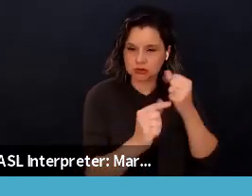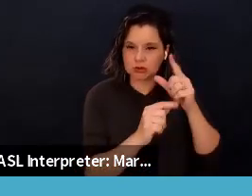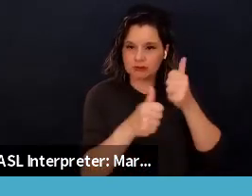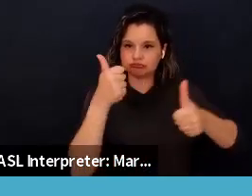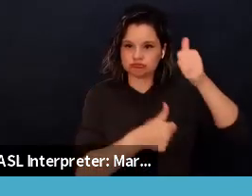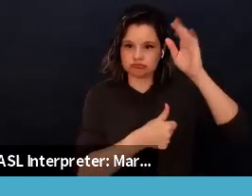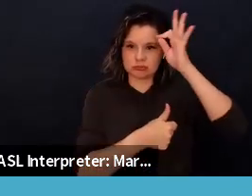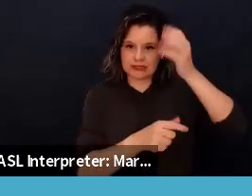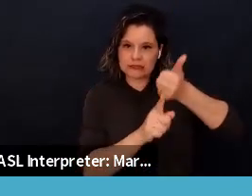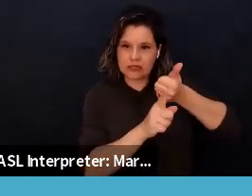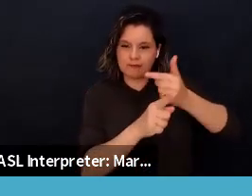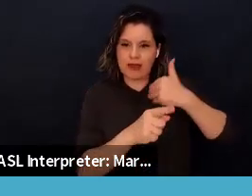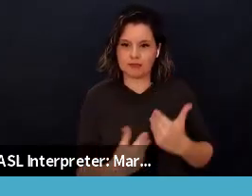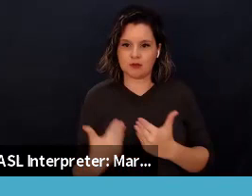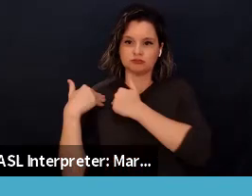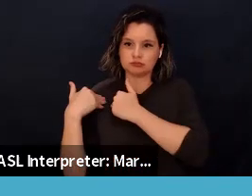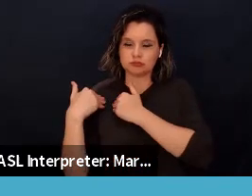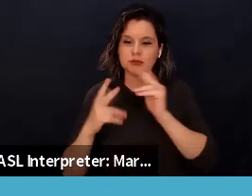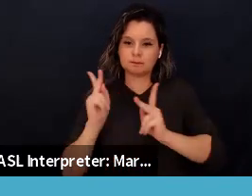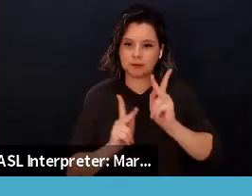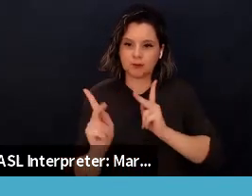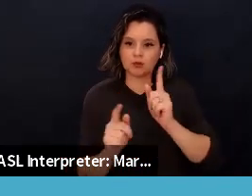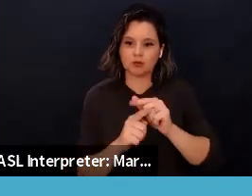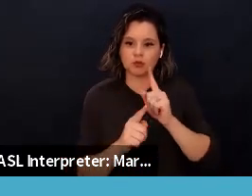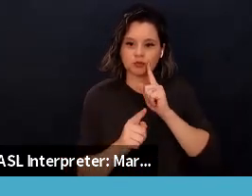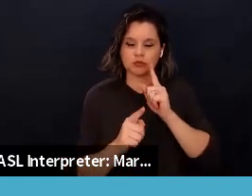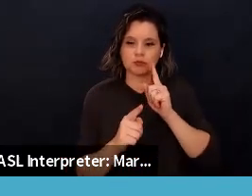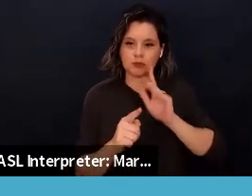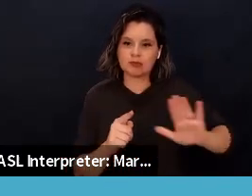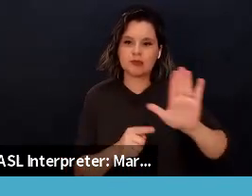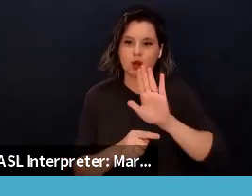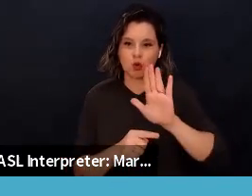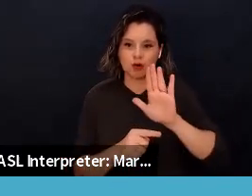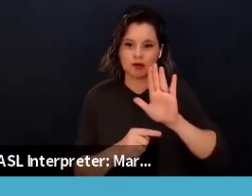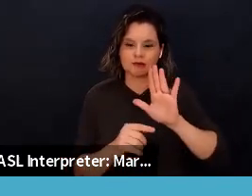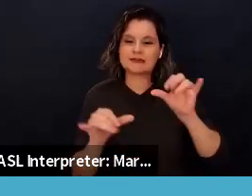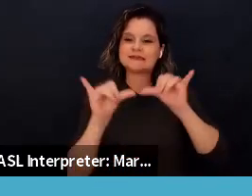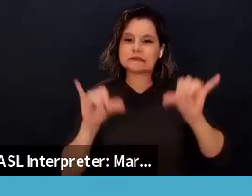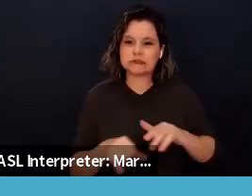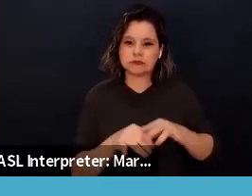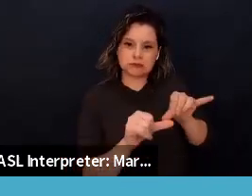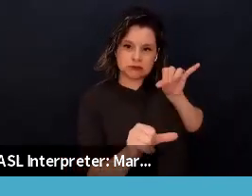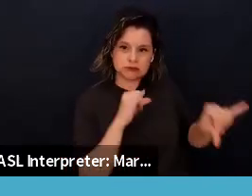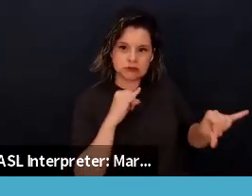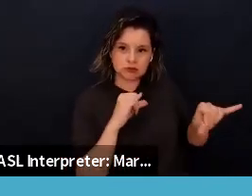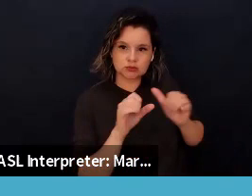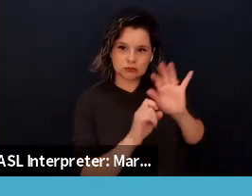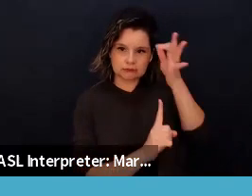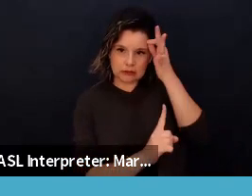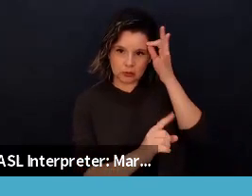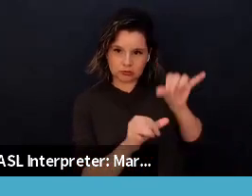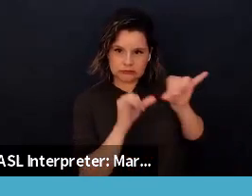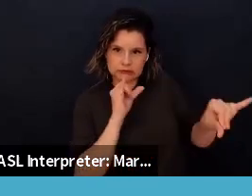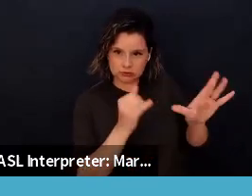tiene la custodia de personas que están bajo del sistema de detención federal.